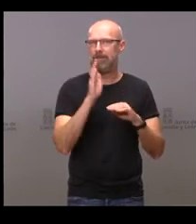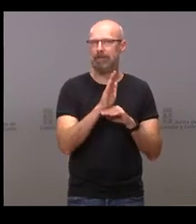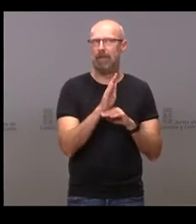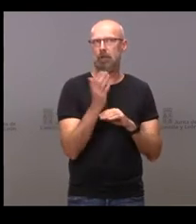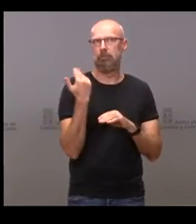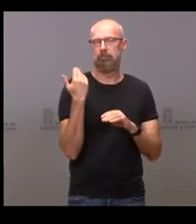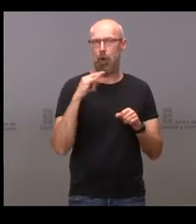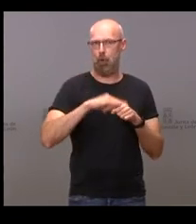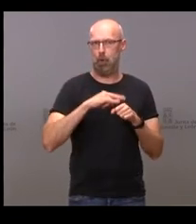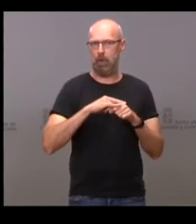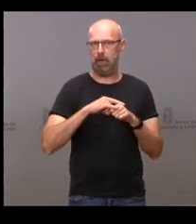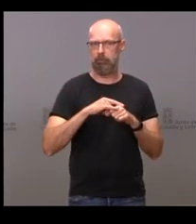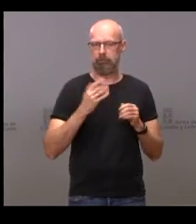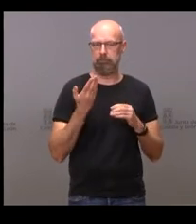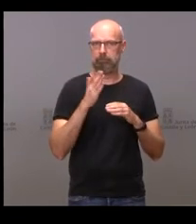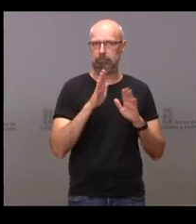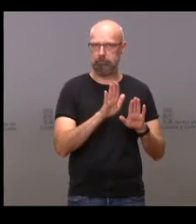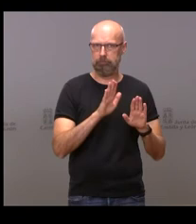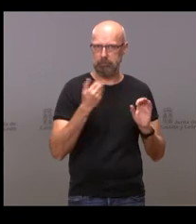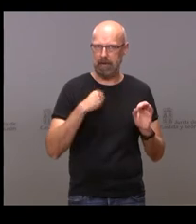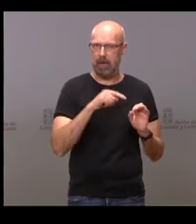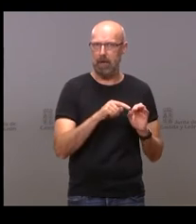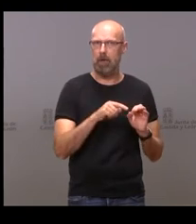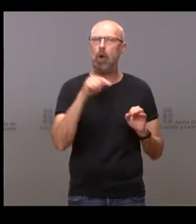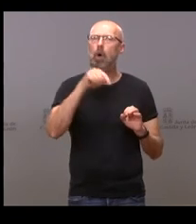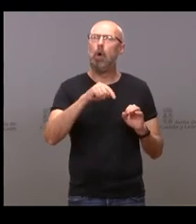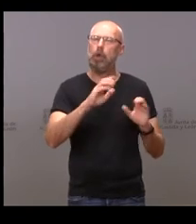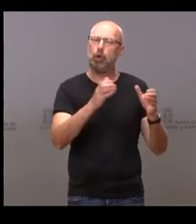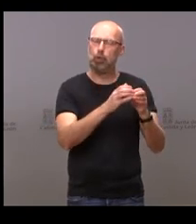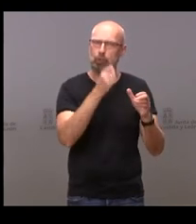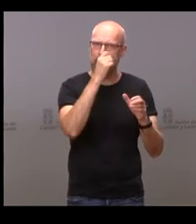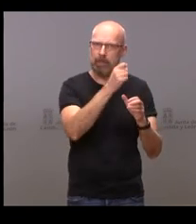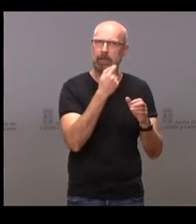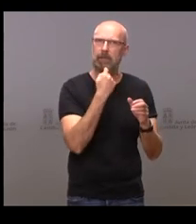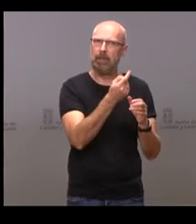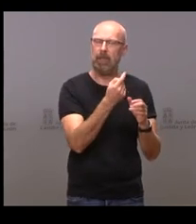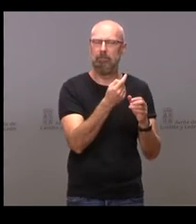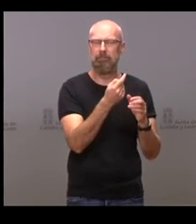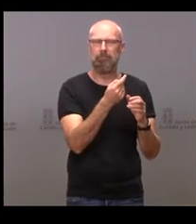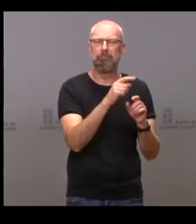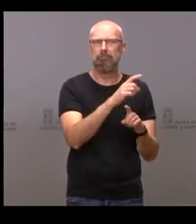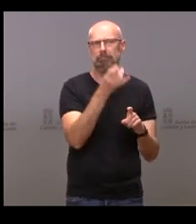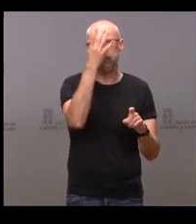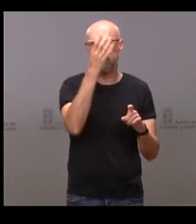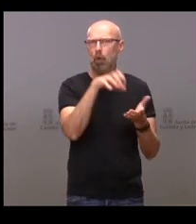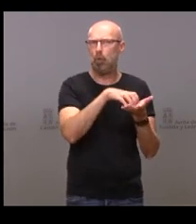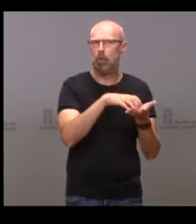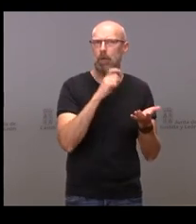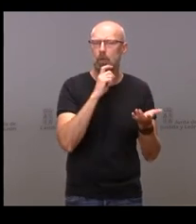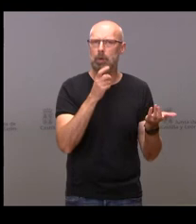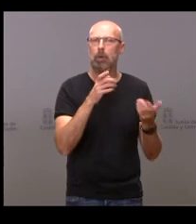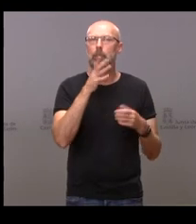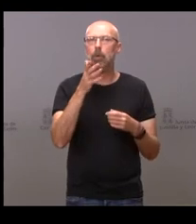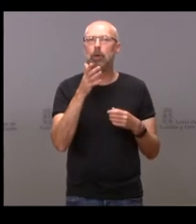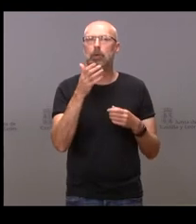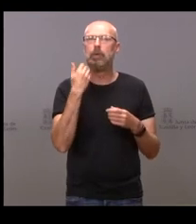lunes. Hoy el Partido Socialista incidía en algunas de las dudas que tenemos todos, que es por qué no se conocen cuáles son